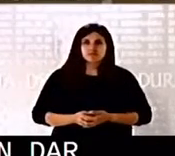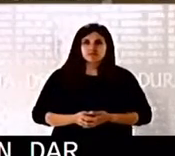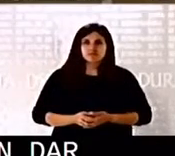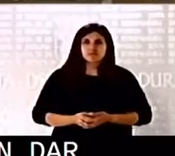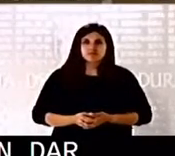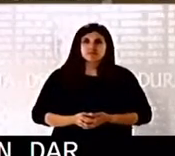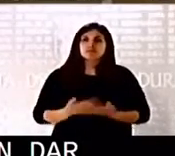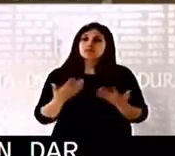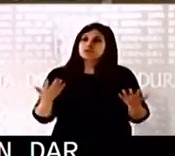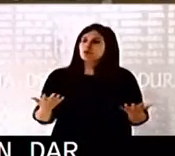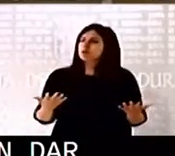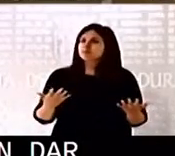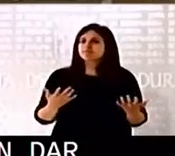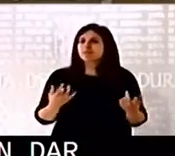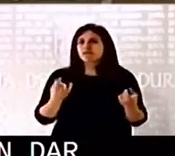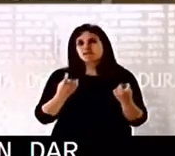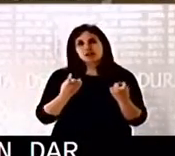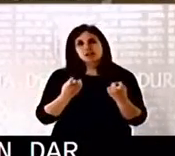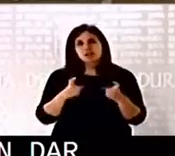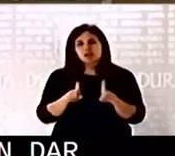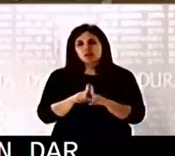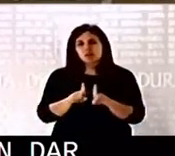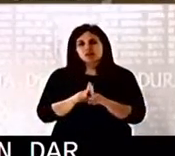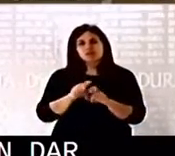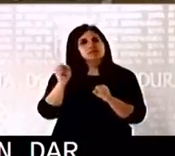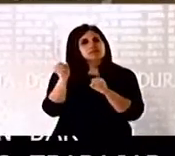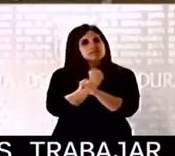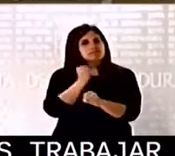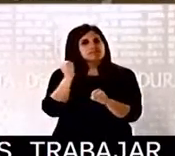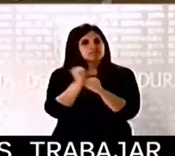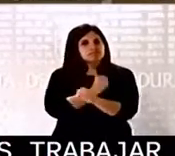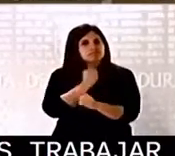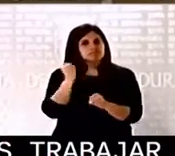hay que trabajar para intentar